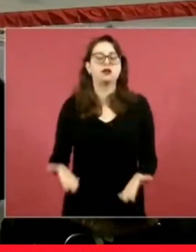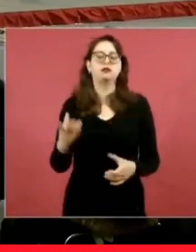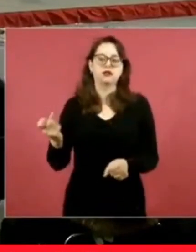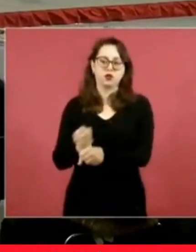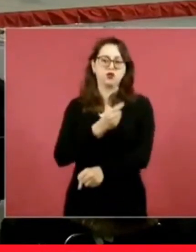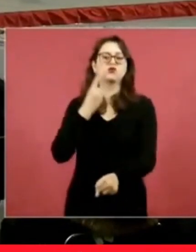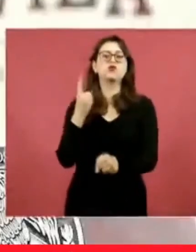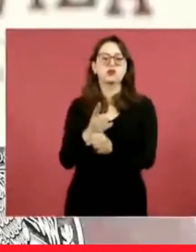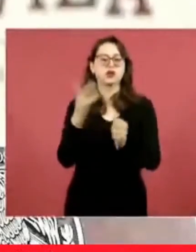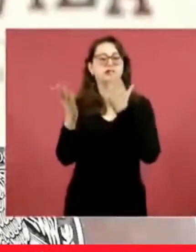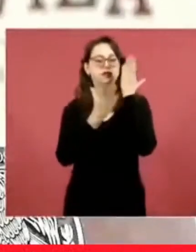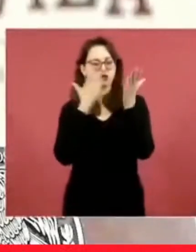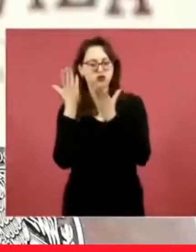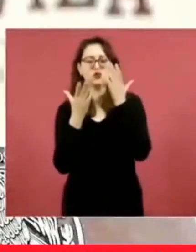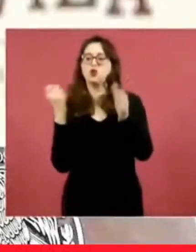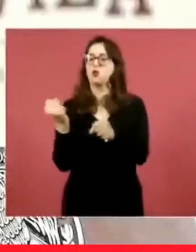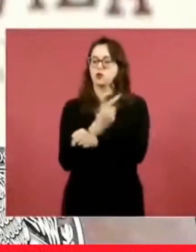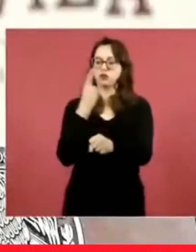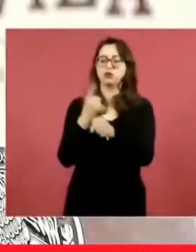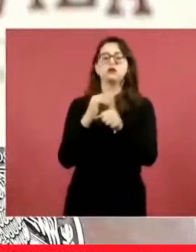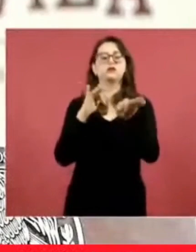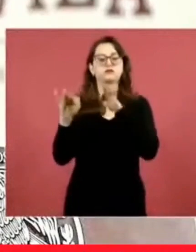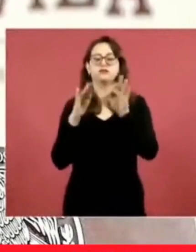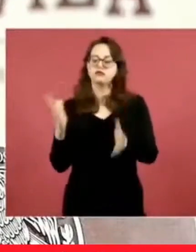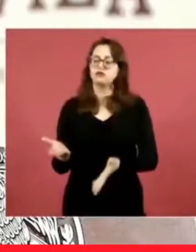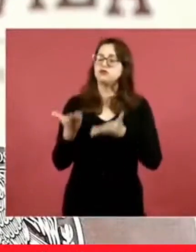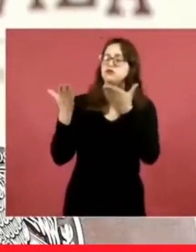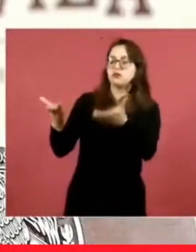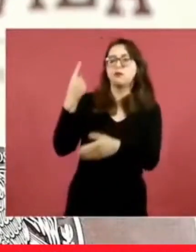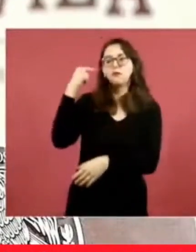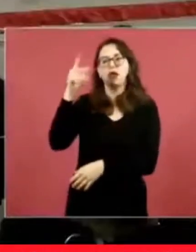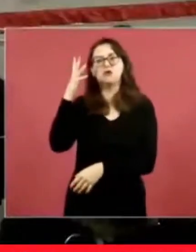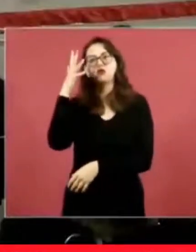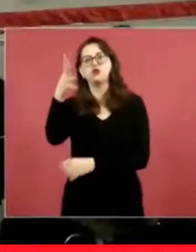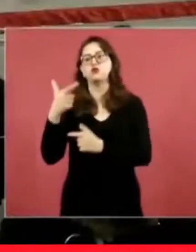gobierno de la Cuarta Transformación sabemos que el futuro es joven. Muchísimas gracias.